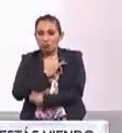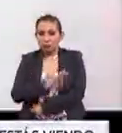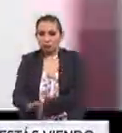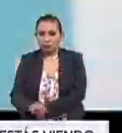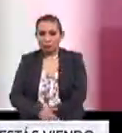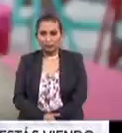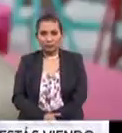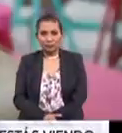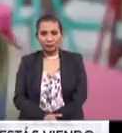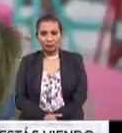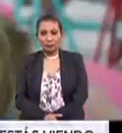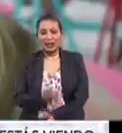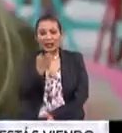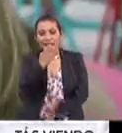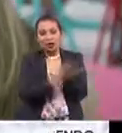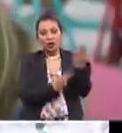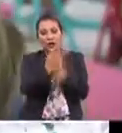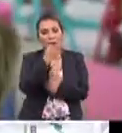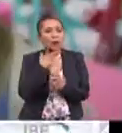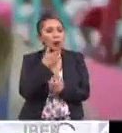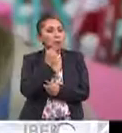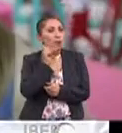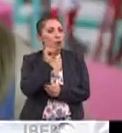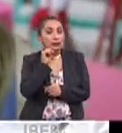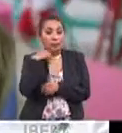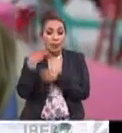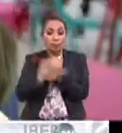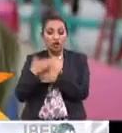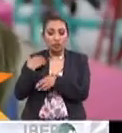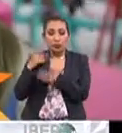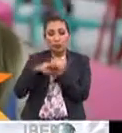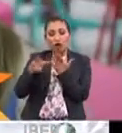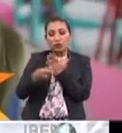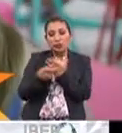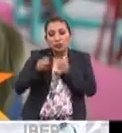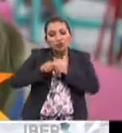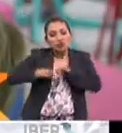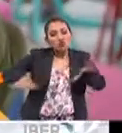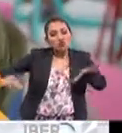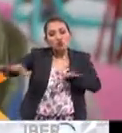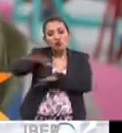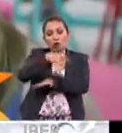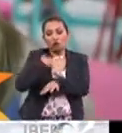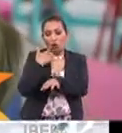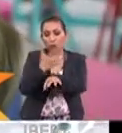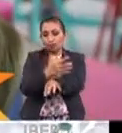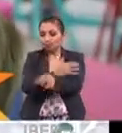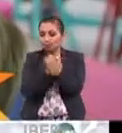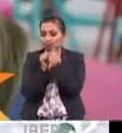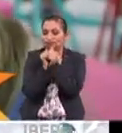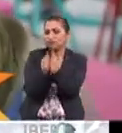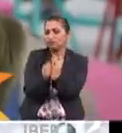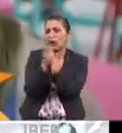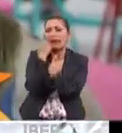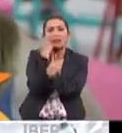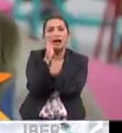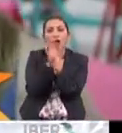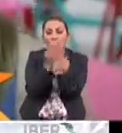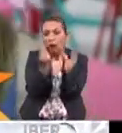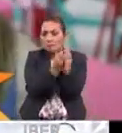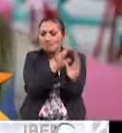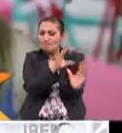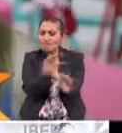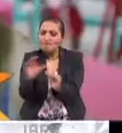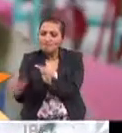Podemos. Del programa de género y en el marco también del proyecto de extensión Yo Acompaño, que busca